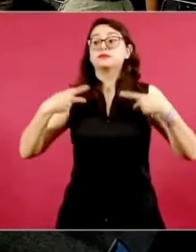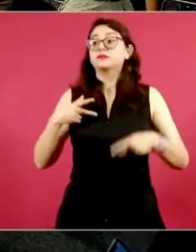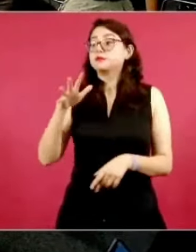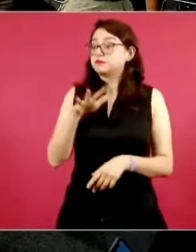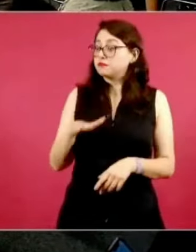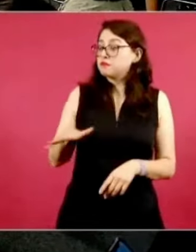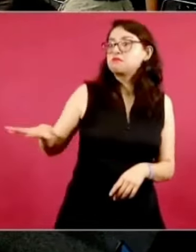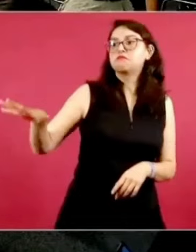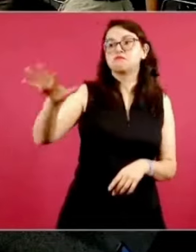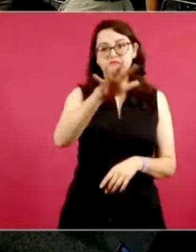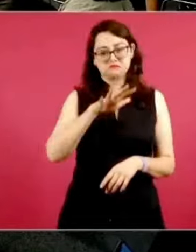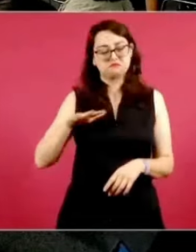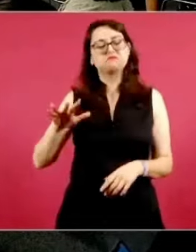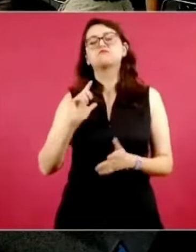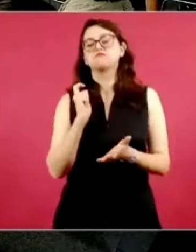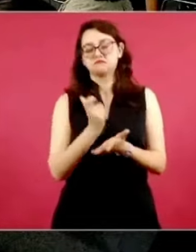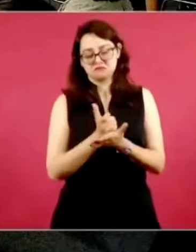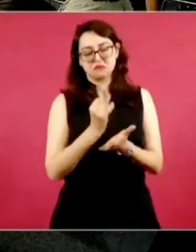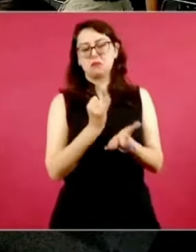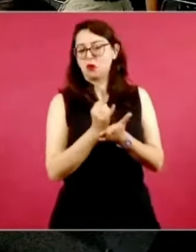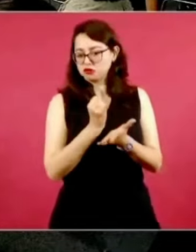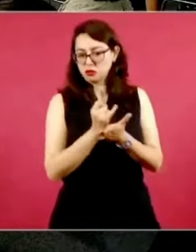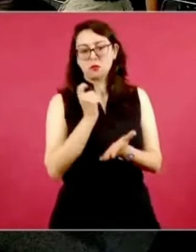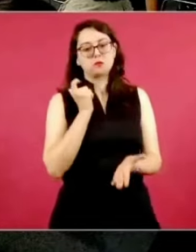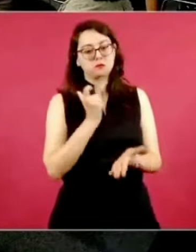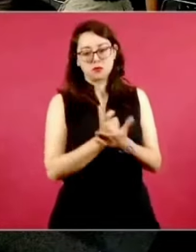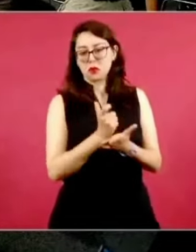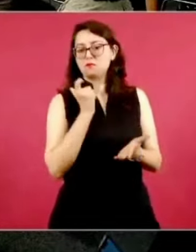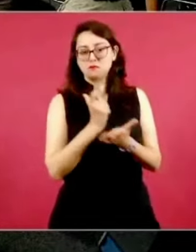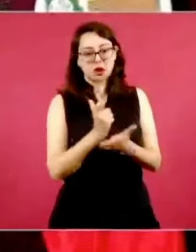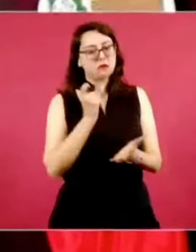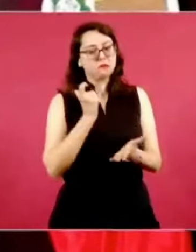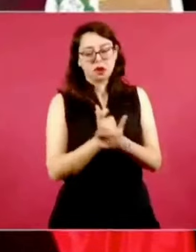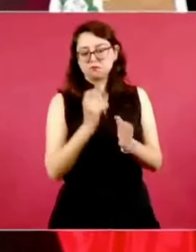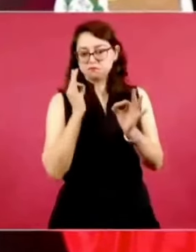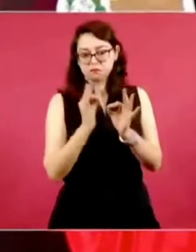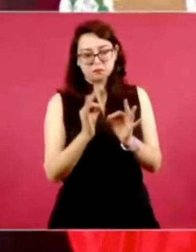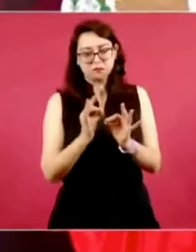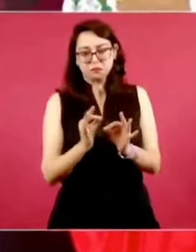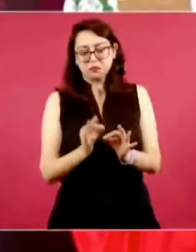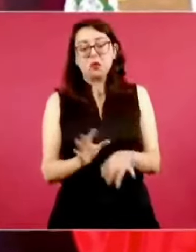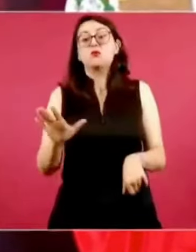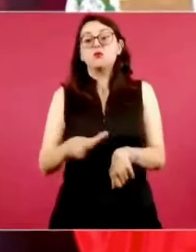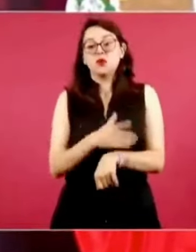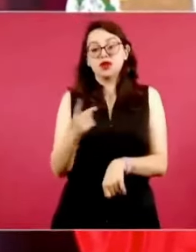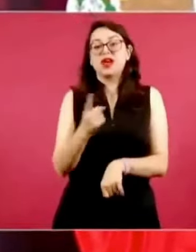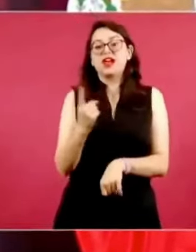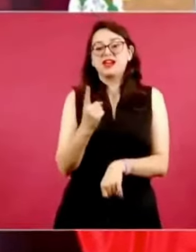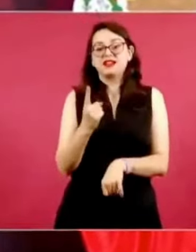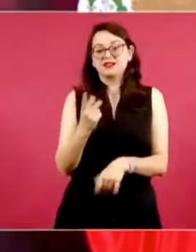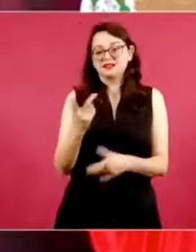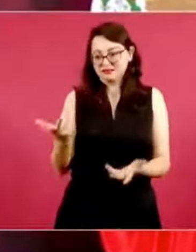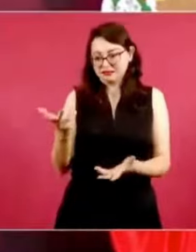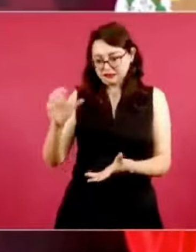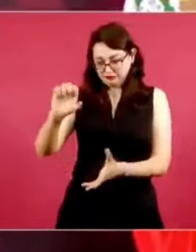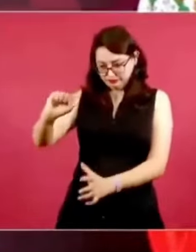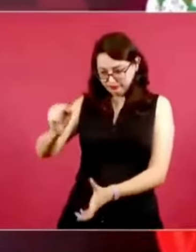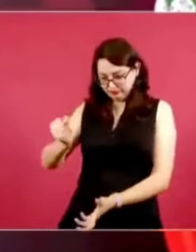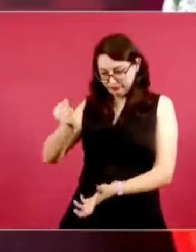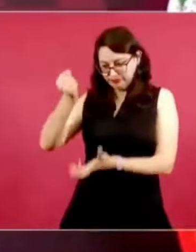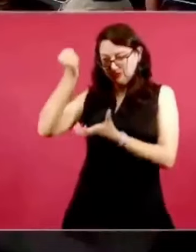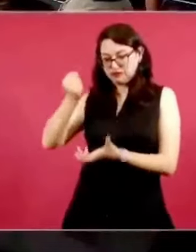todos están contribuyendo más saben que su dinero o lo que